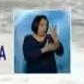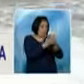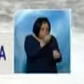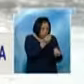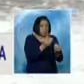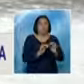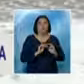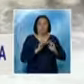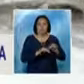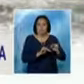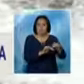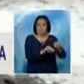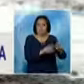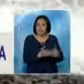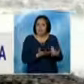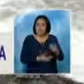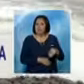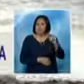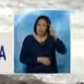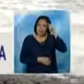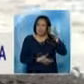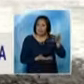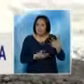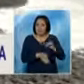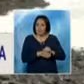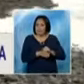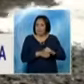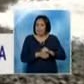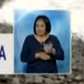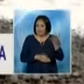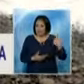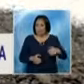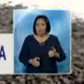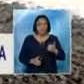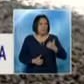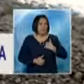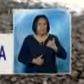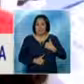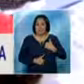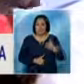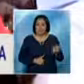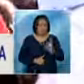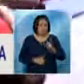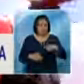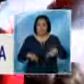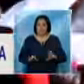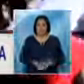del Mar, cuando realizaban actividades de entrenamiento que según el ejército no estaban autorizadas.